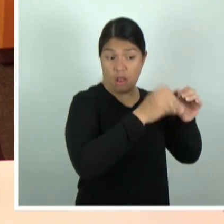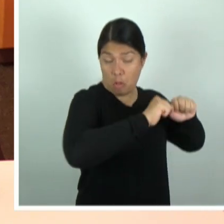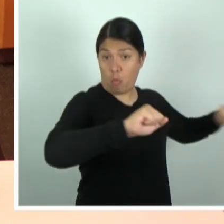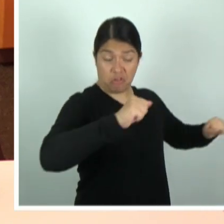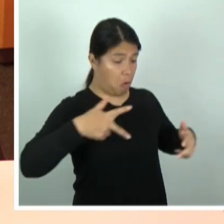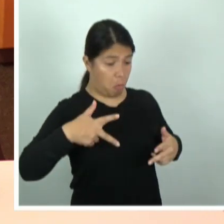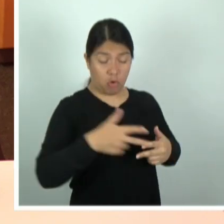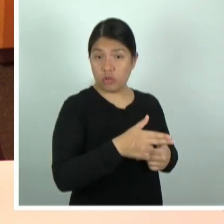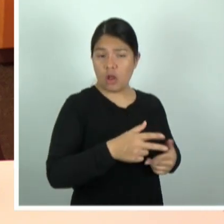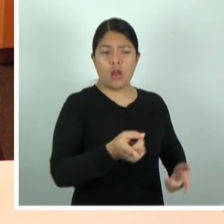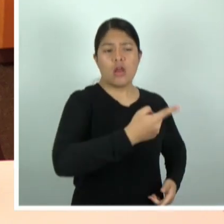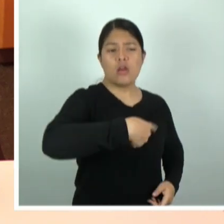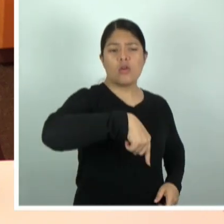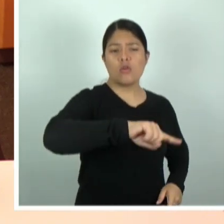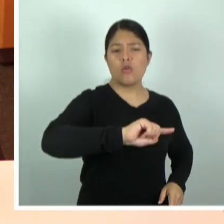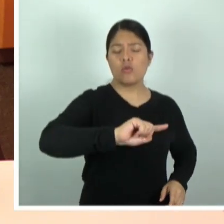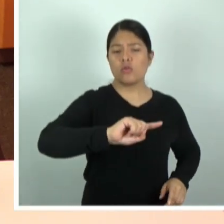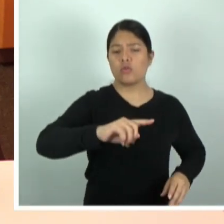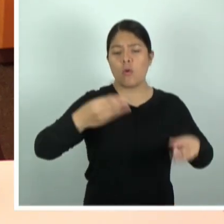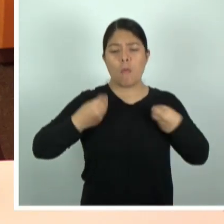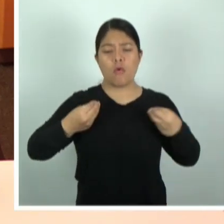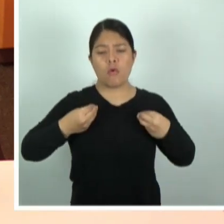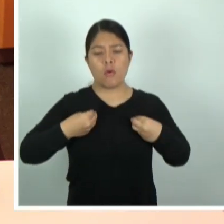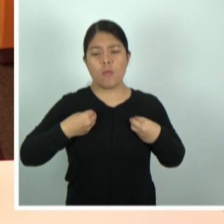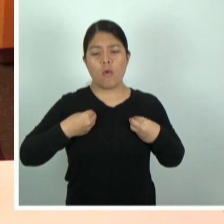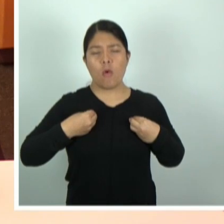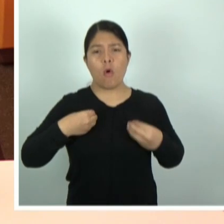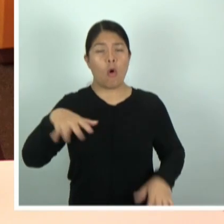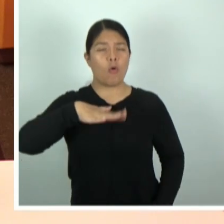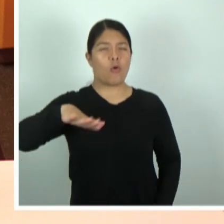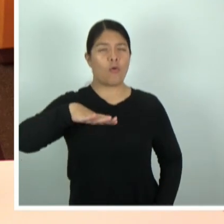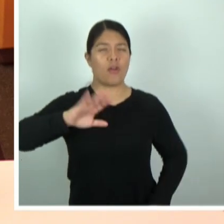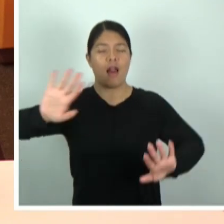vivir bajo ese gran regalo que significa